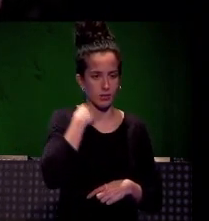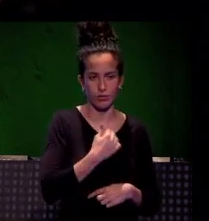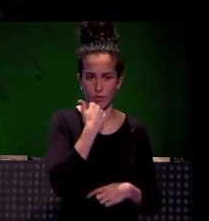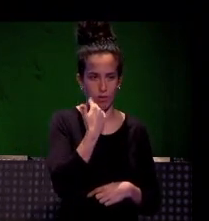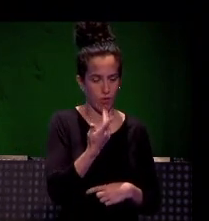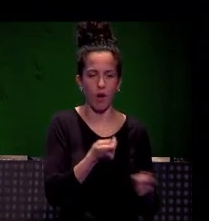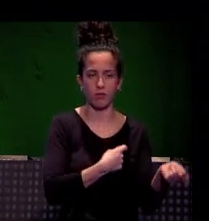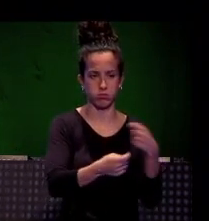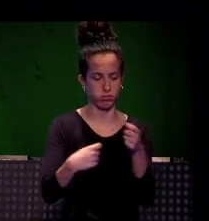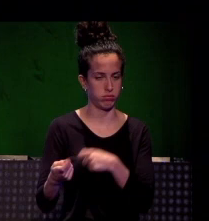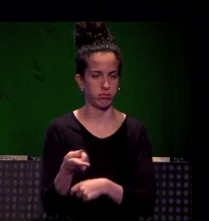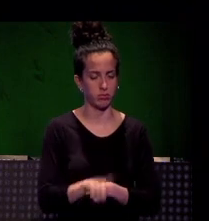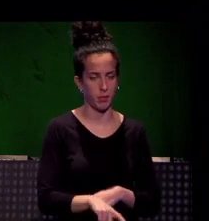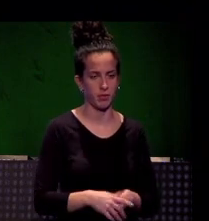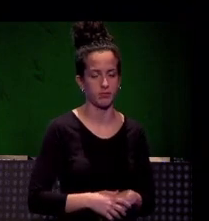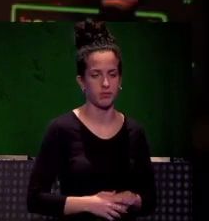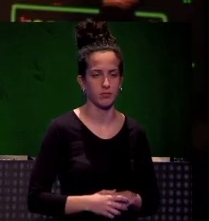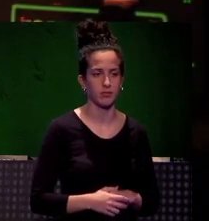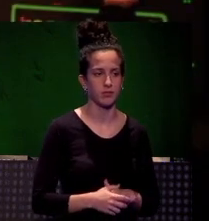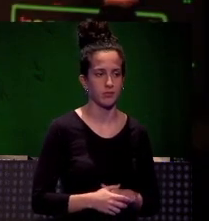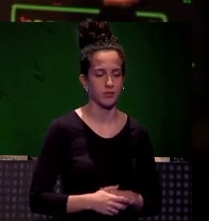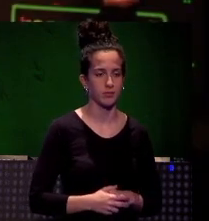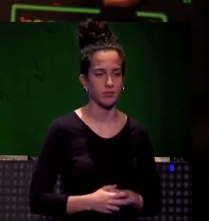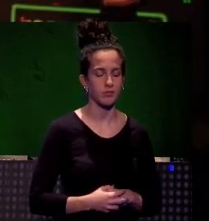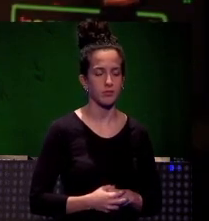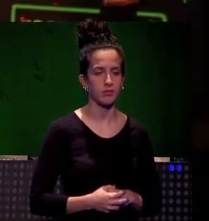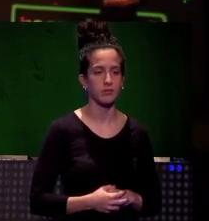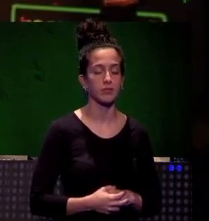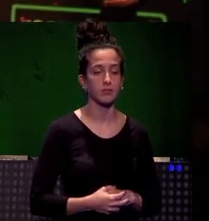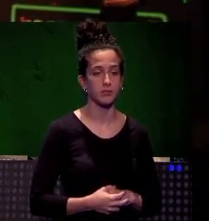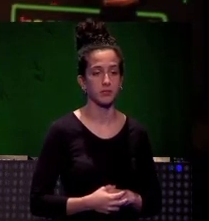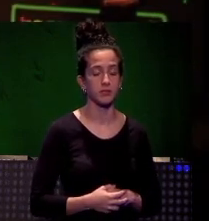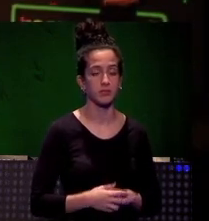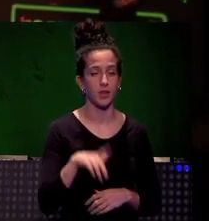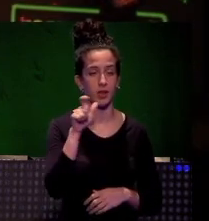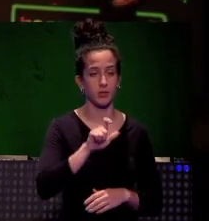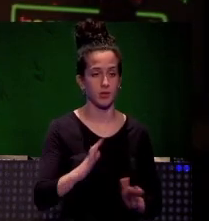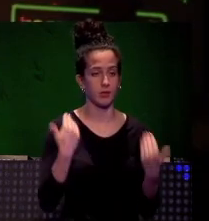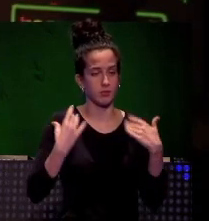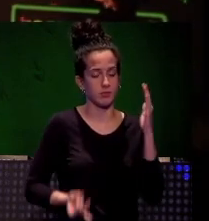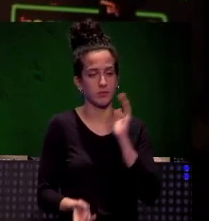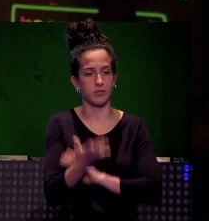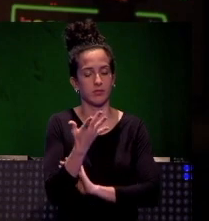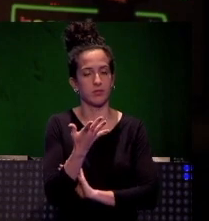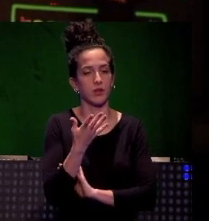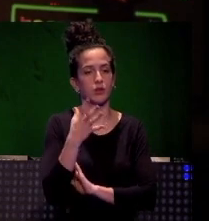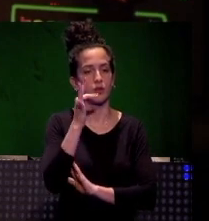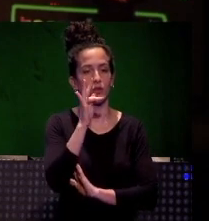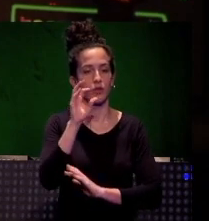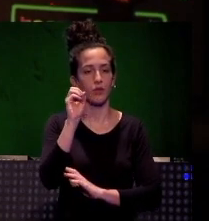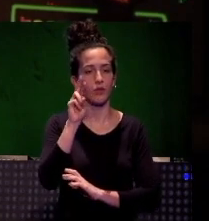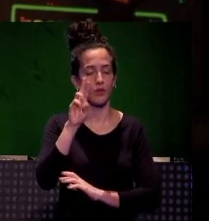la venta decía dijo henri ford que decía que si hubiera preguntado